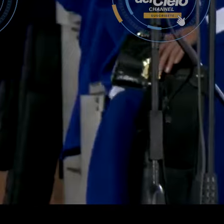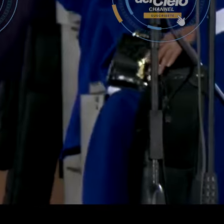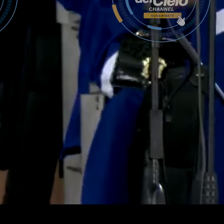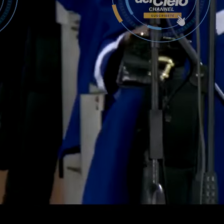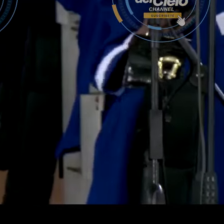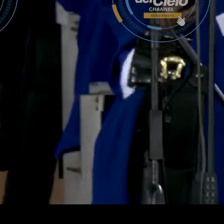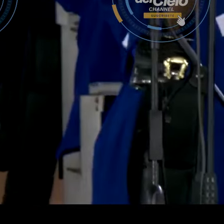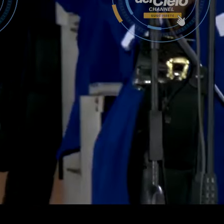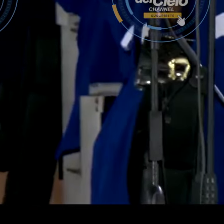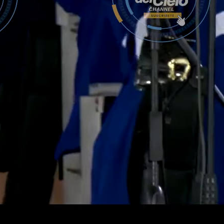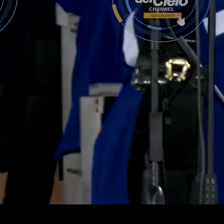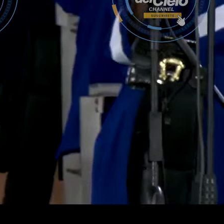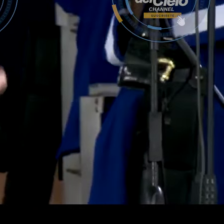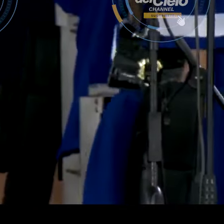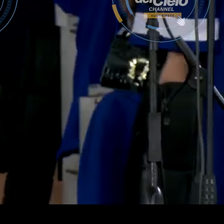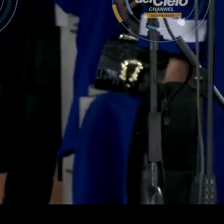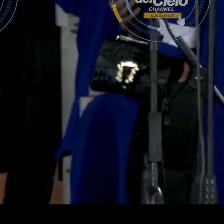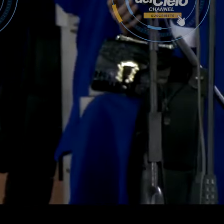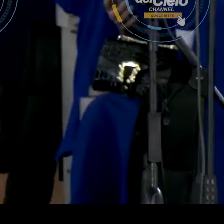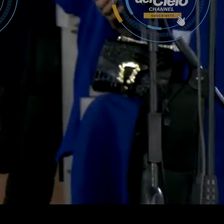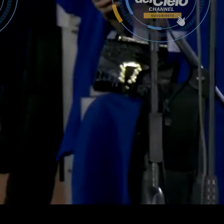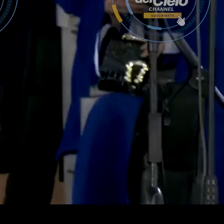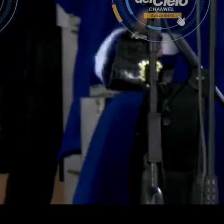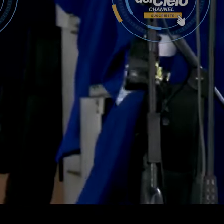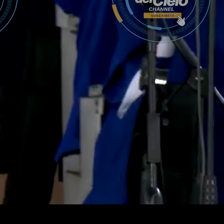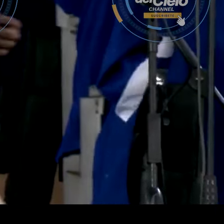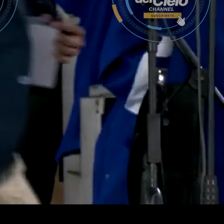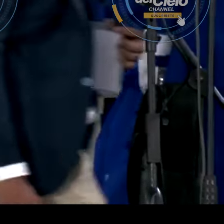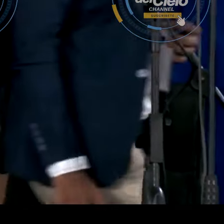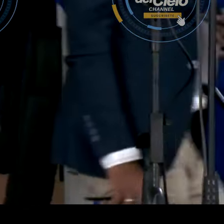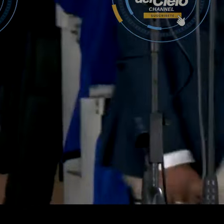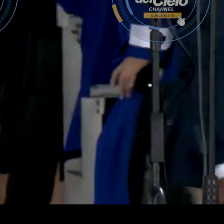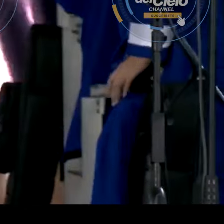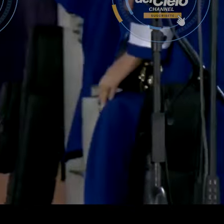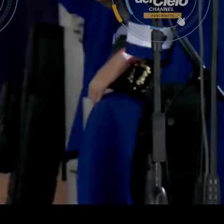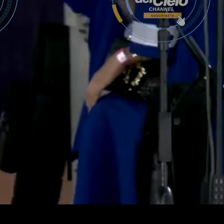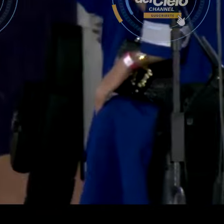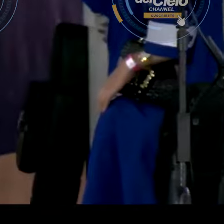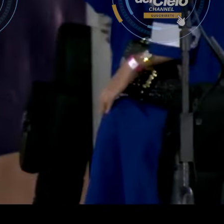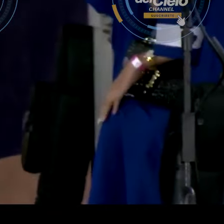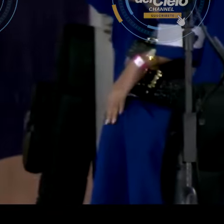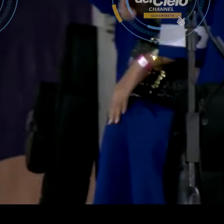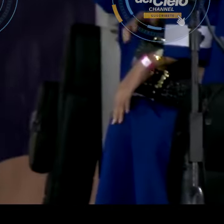Esta noche Jesús está salvando, porque Él no quiere